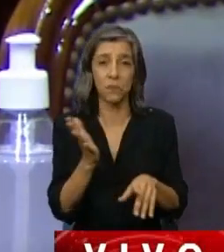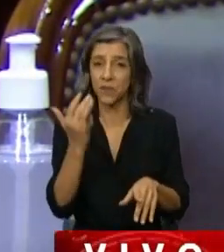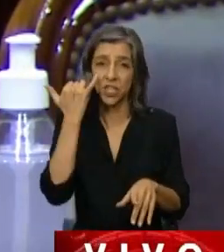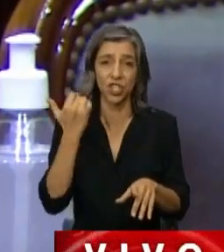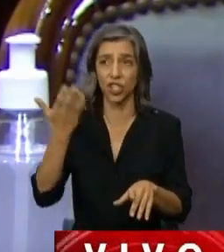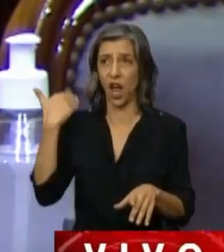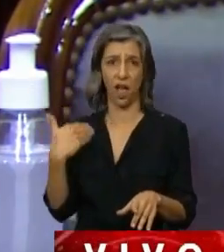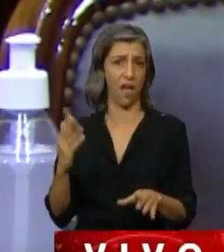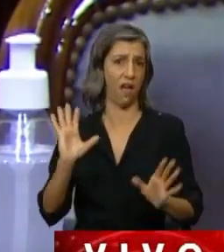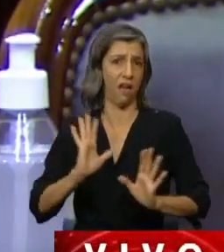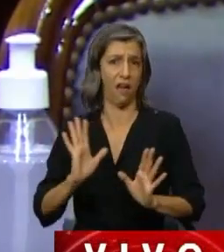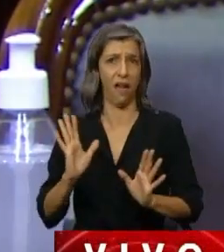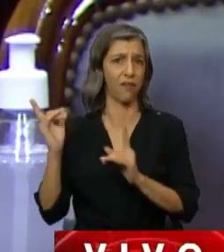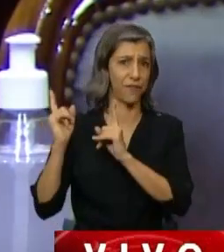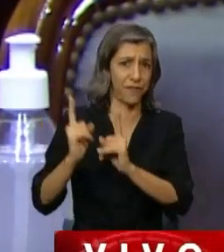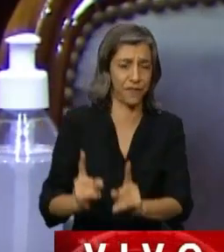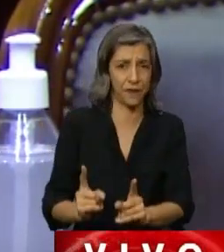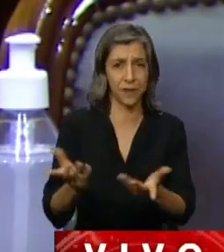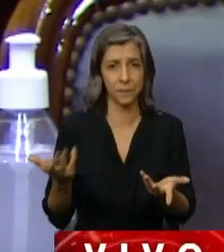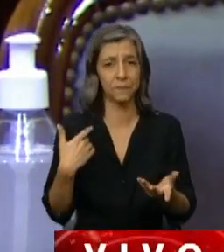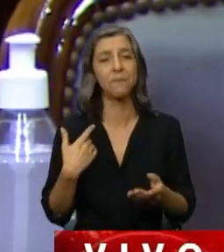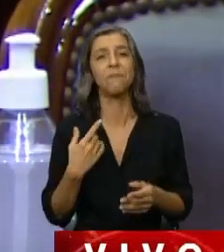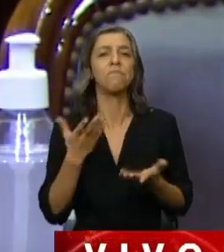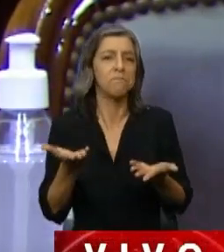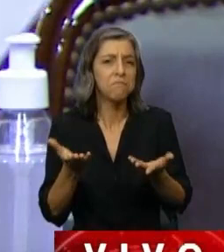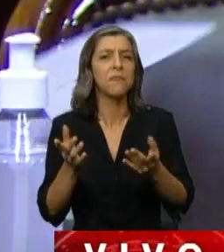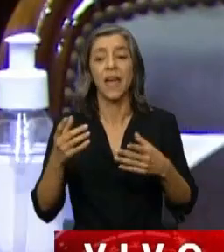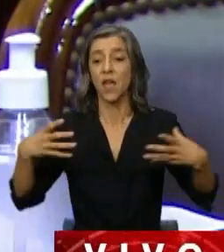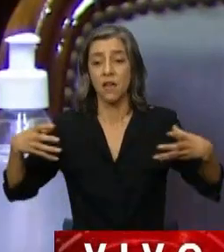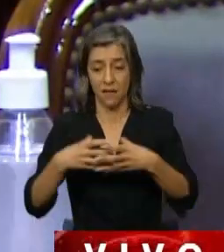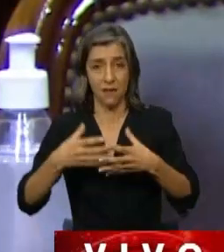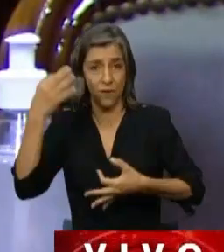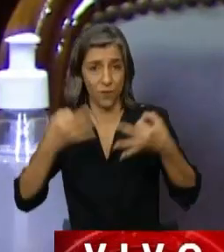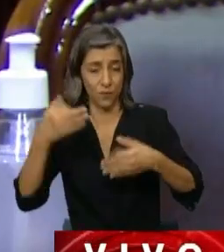1% eso ha dicho nuestra justicia electoral